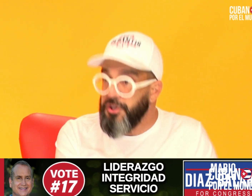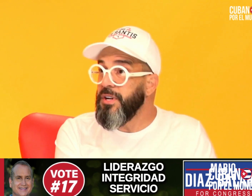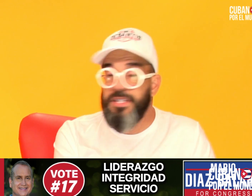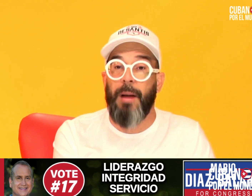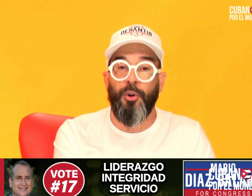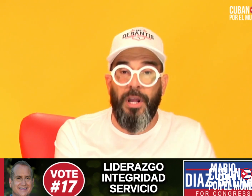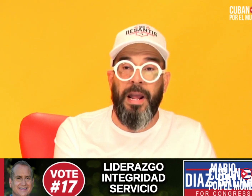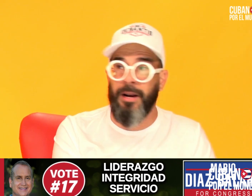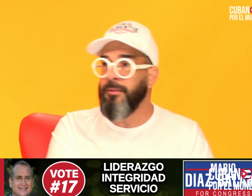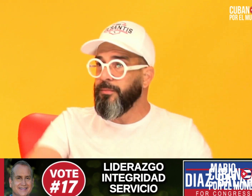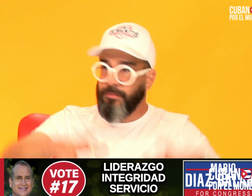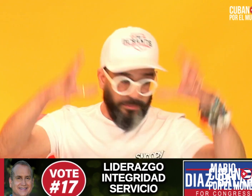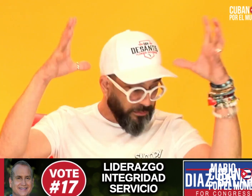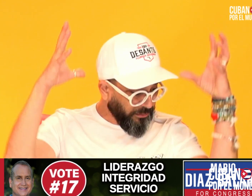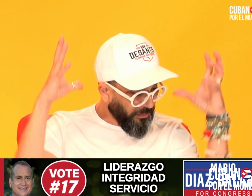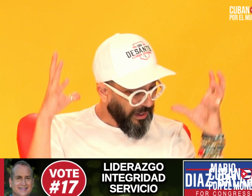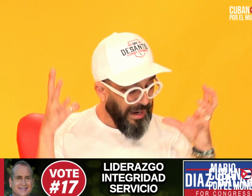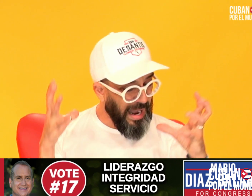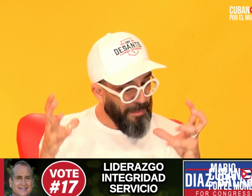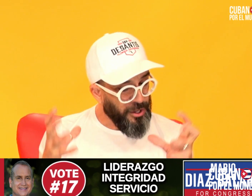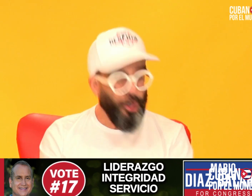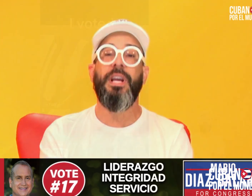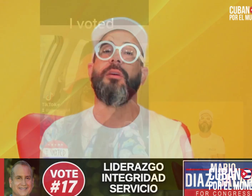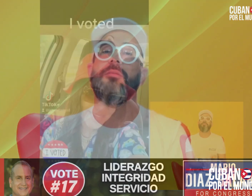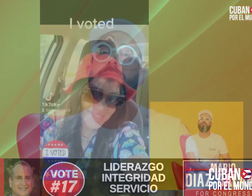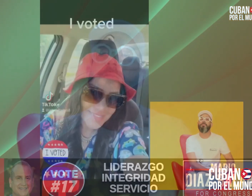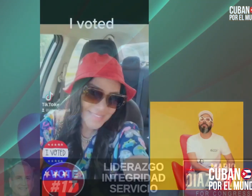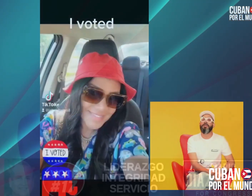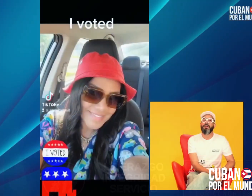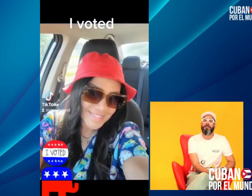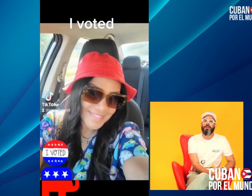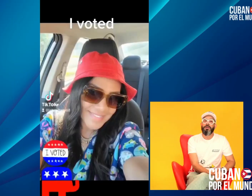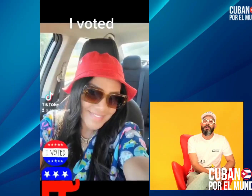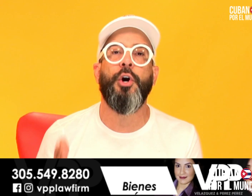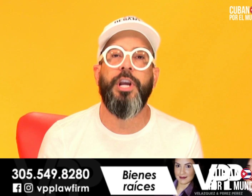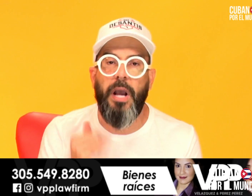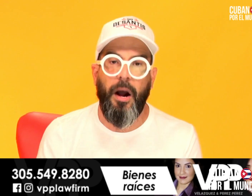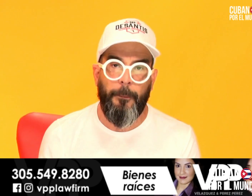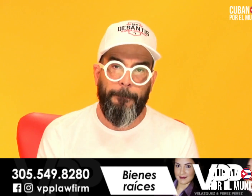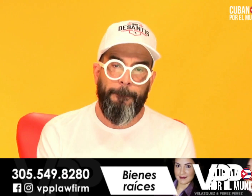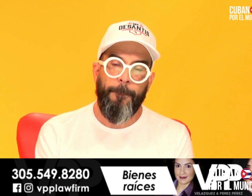Por eso necesitamos tener la mayoría.